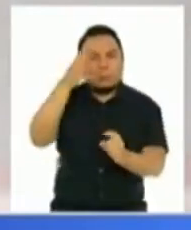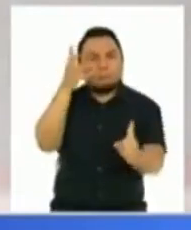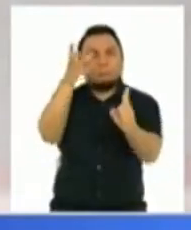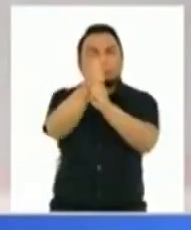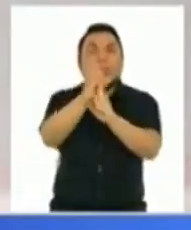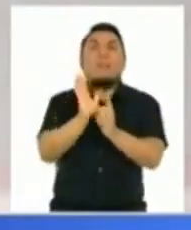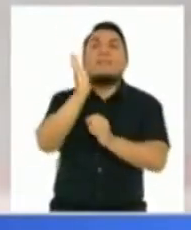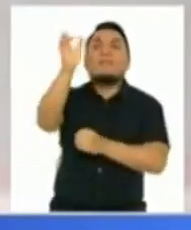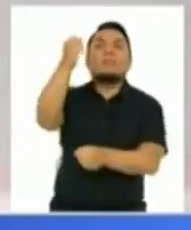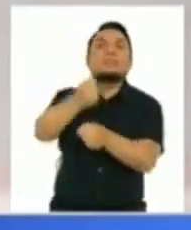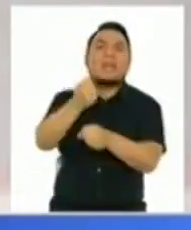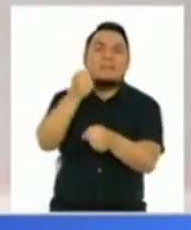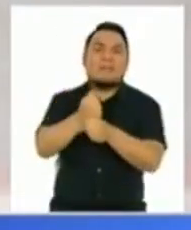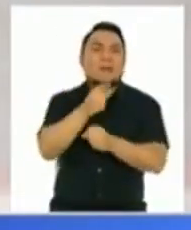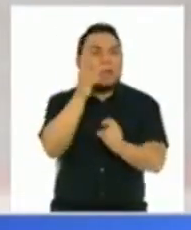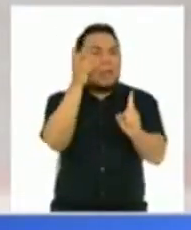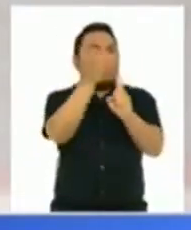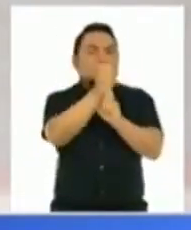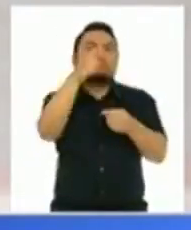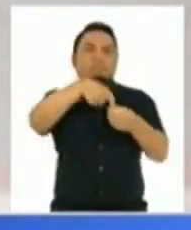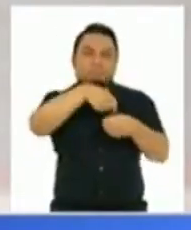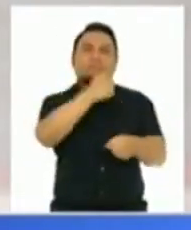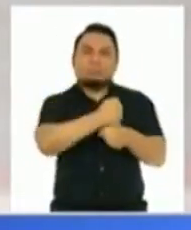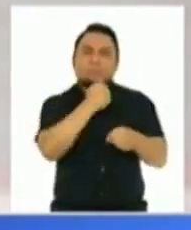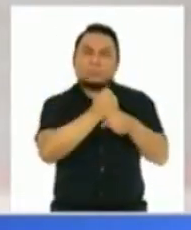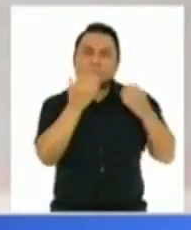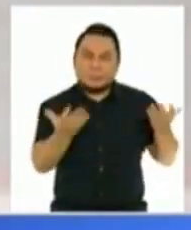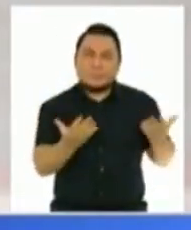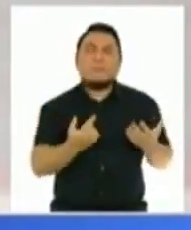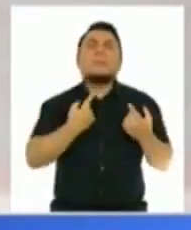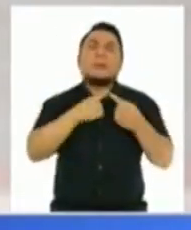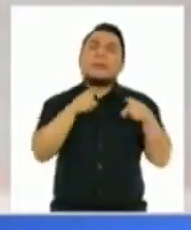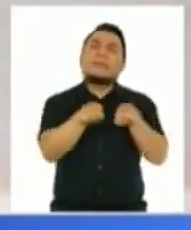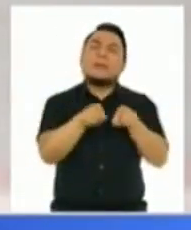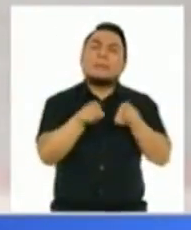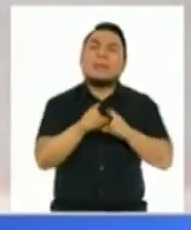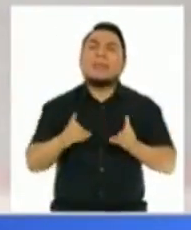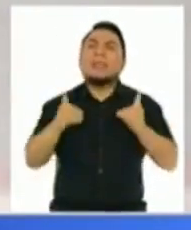un trabajo, para conseguir chamba. Pero también hablar